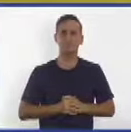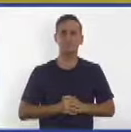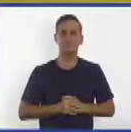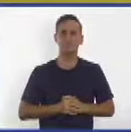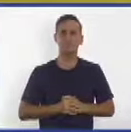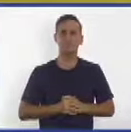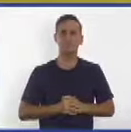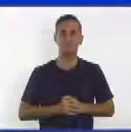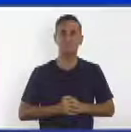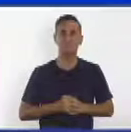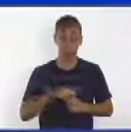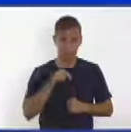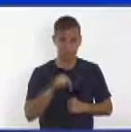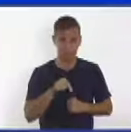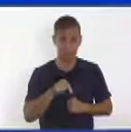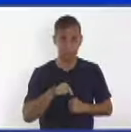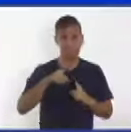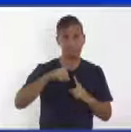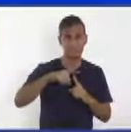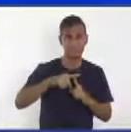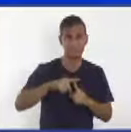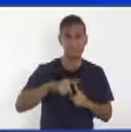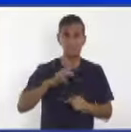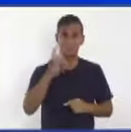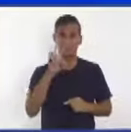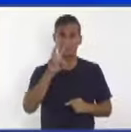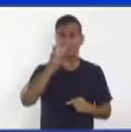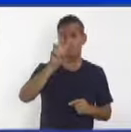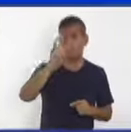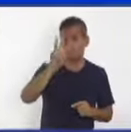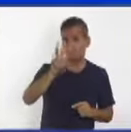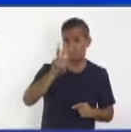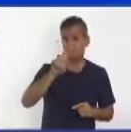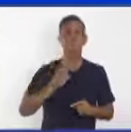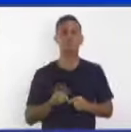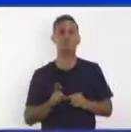sea 282 son las actividades